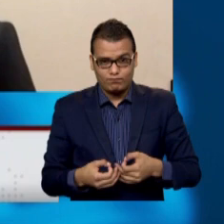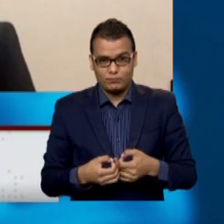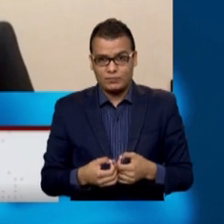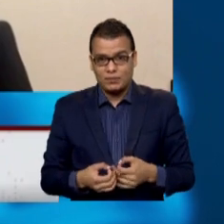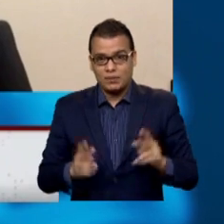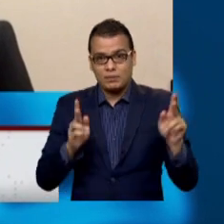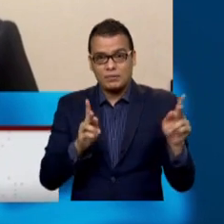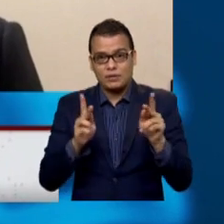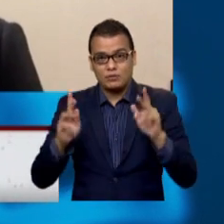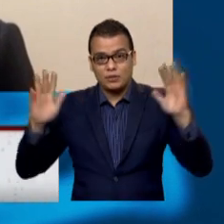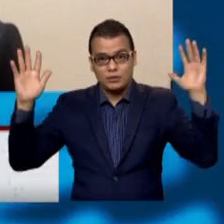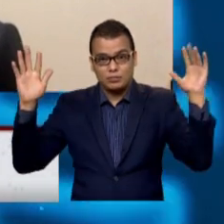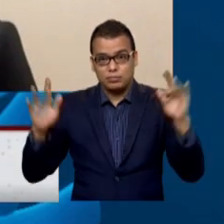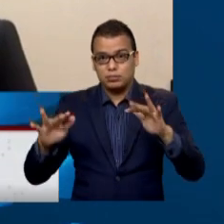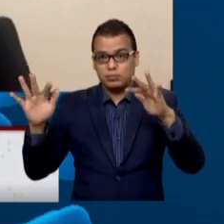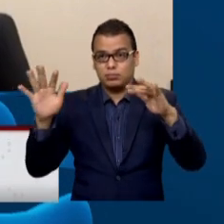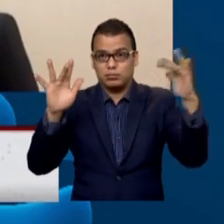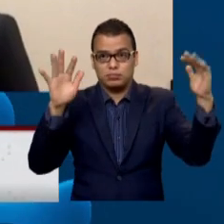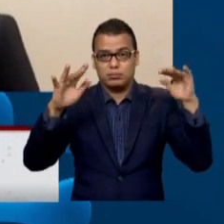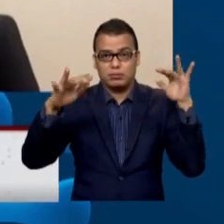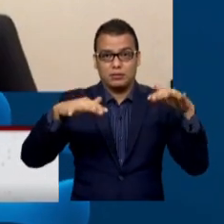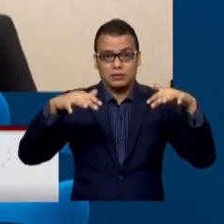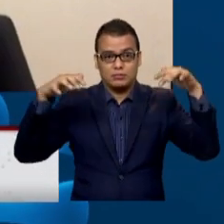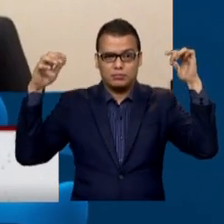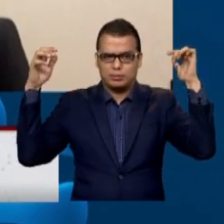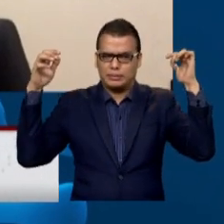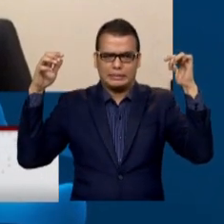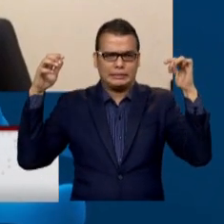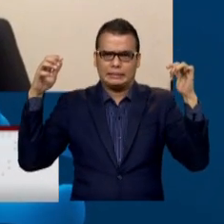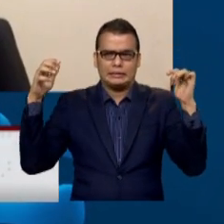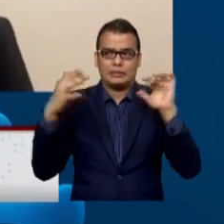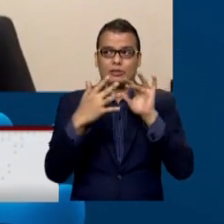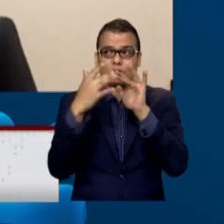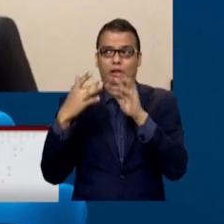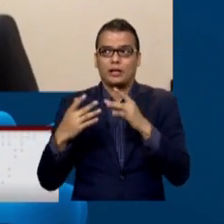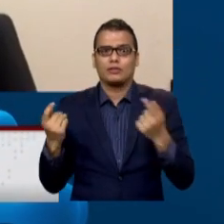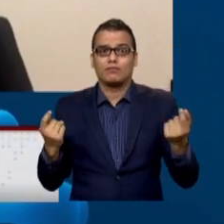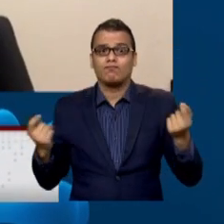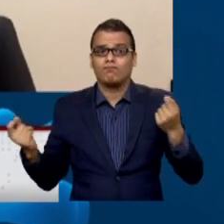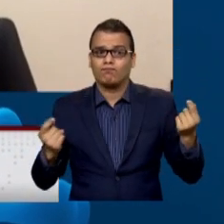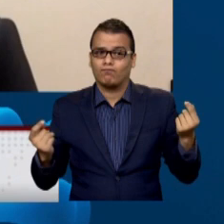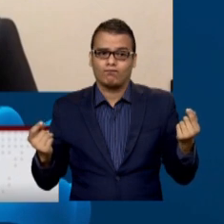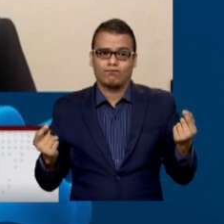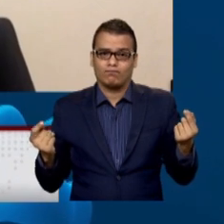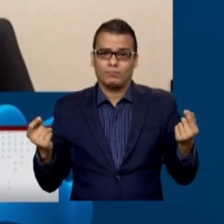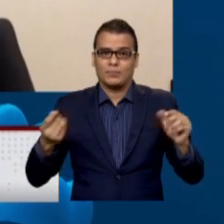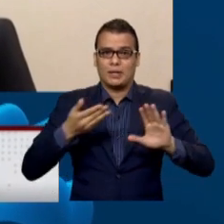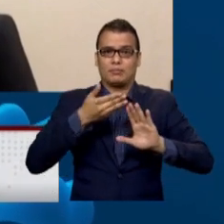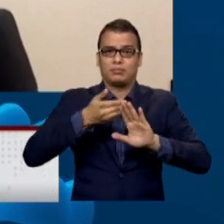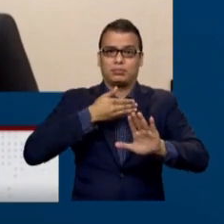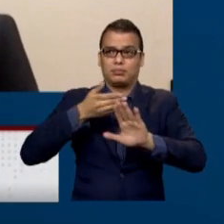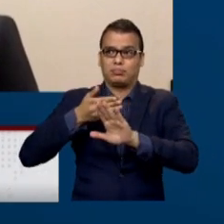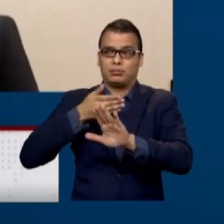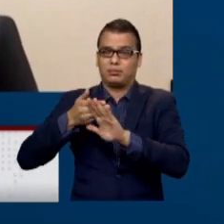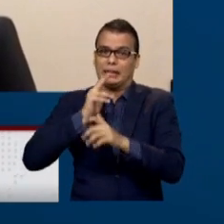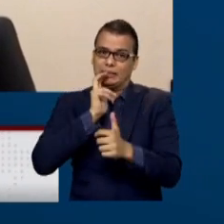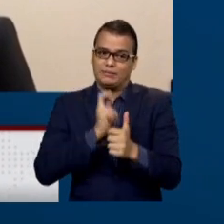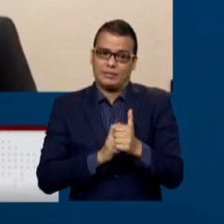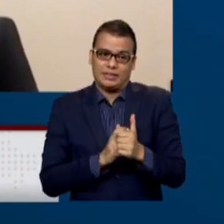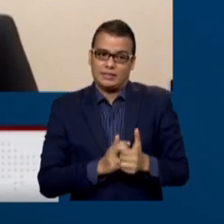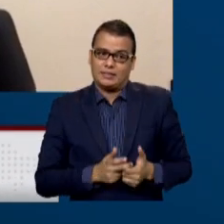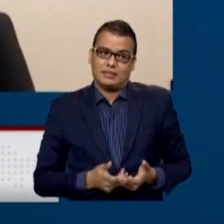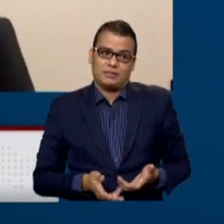bajas, porque realmente tener ese nivel de contacto y no poder mantener distanciamiento físico como sucede